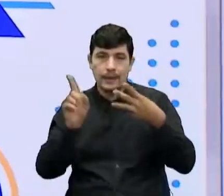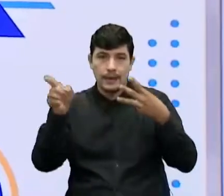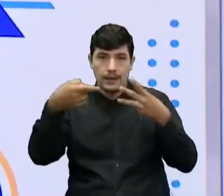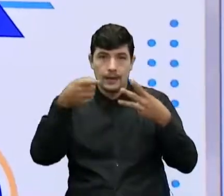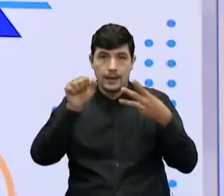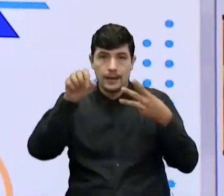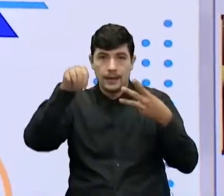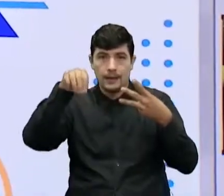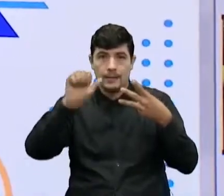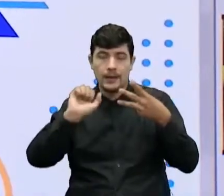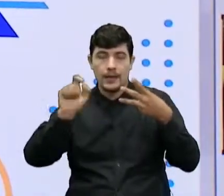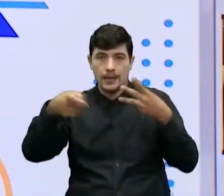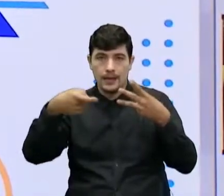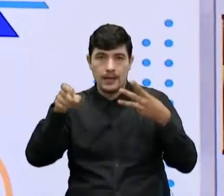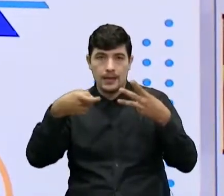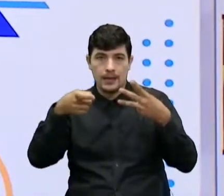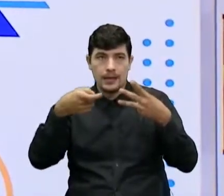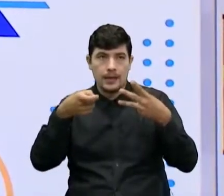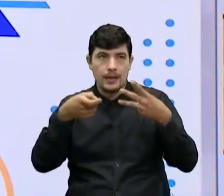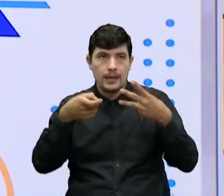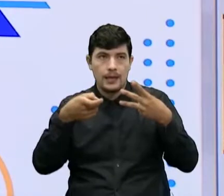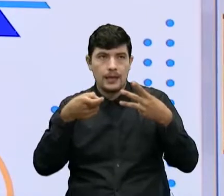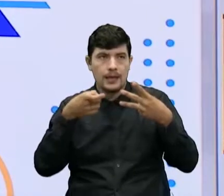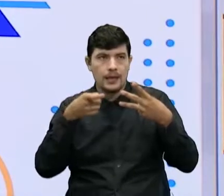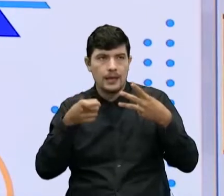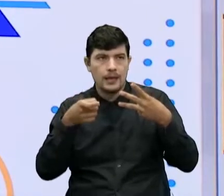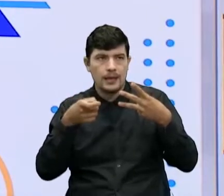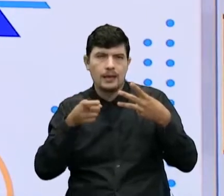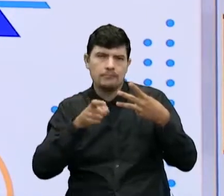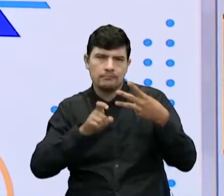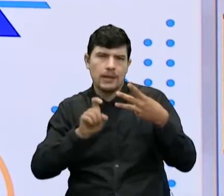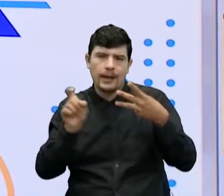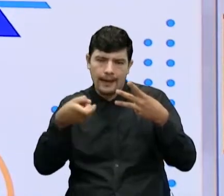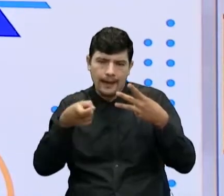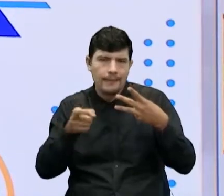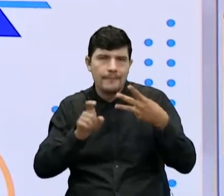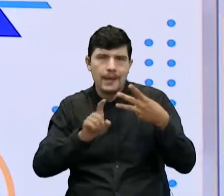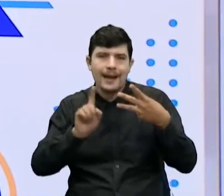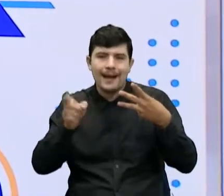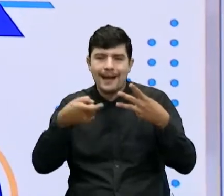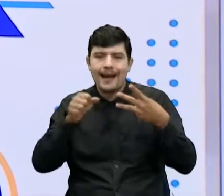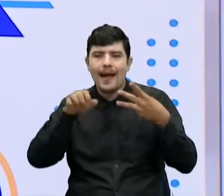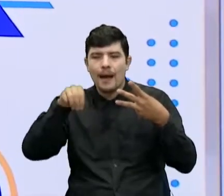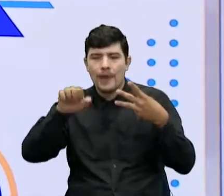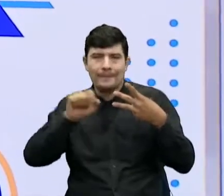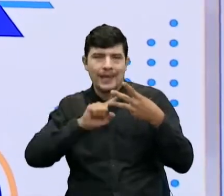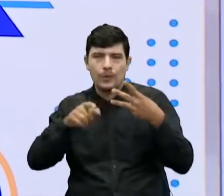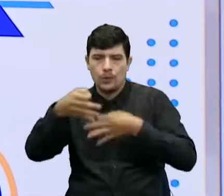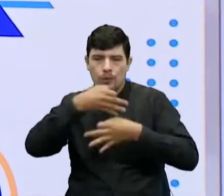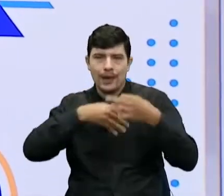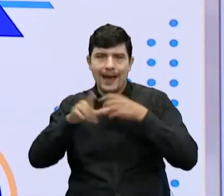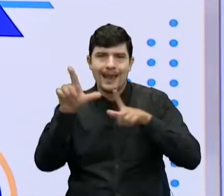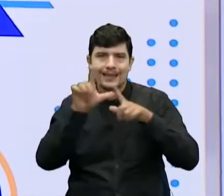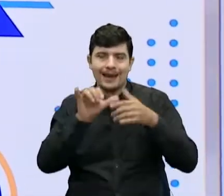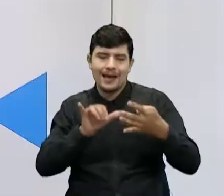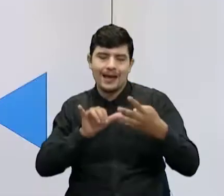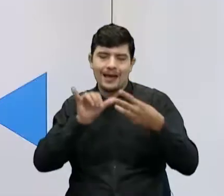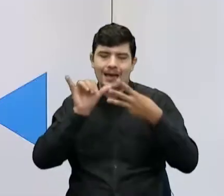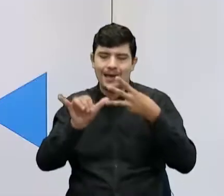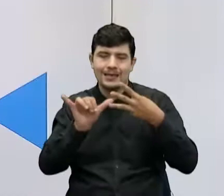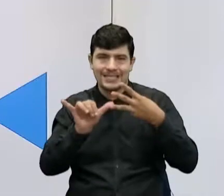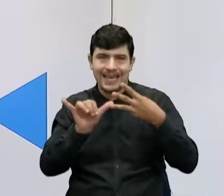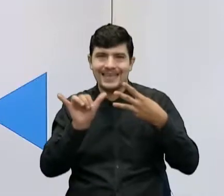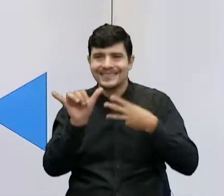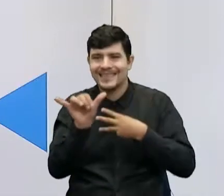Sí Que es con la Y Bueno, la representamos con una Y ¿Cierto? Que es la diversidad